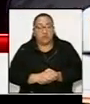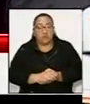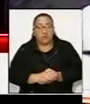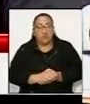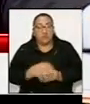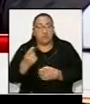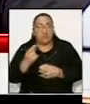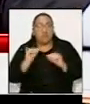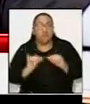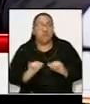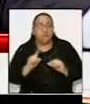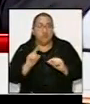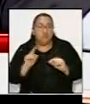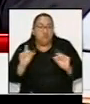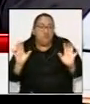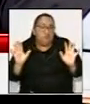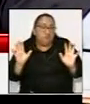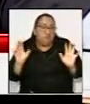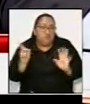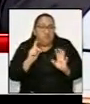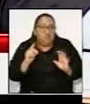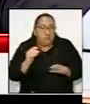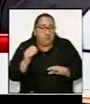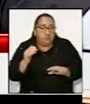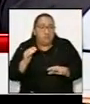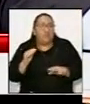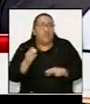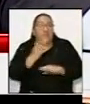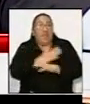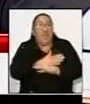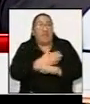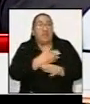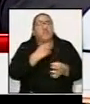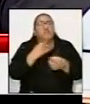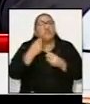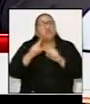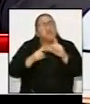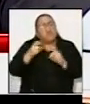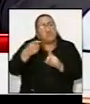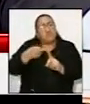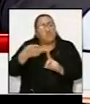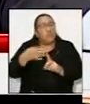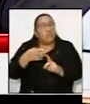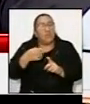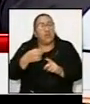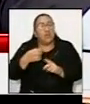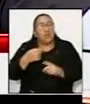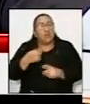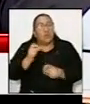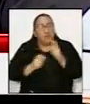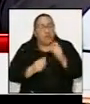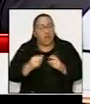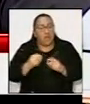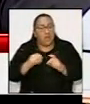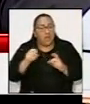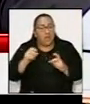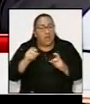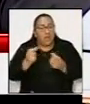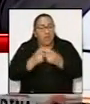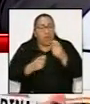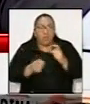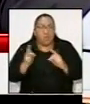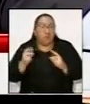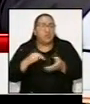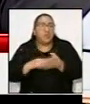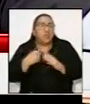sólo nos quedaríamos en todo caso ya no con un antejuicio como plantea simplemente la inmunidad y el juicio político porque ya no tenía